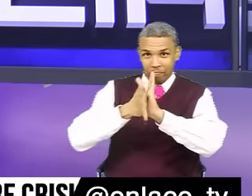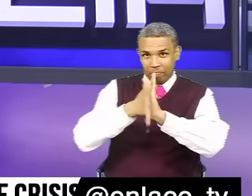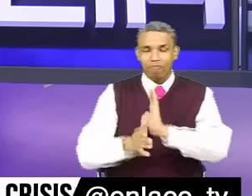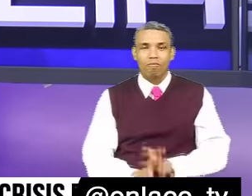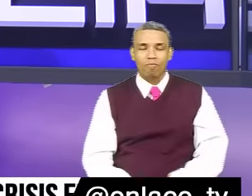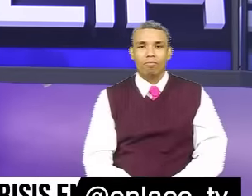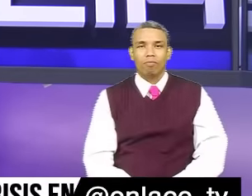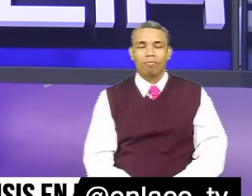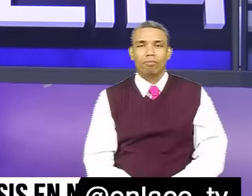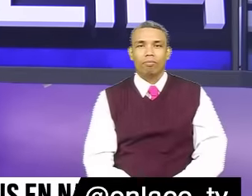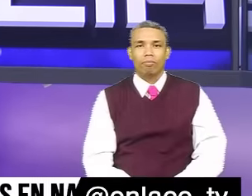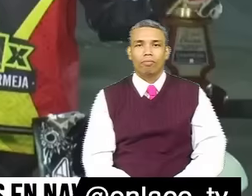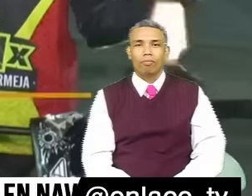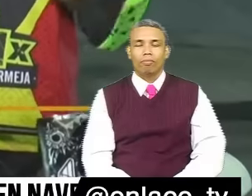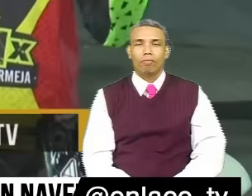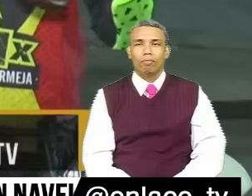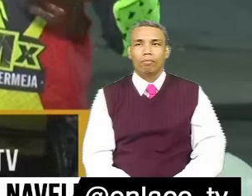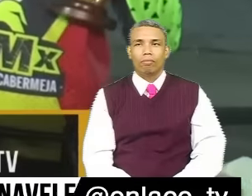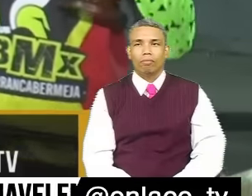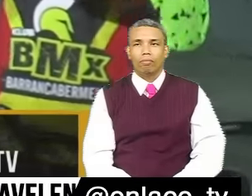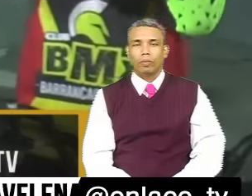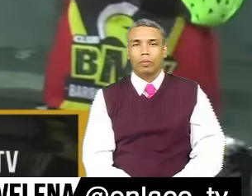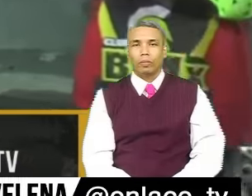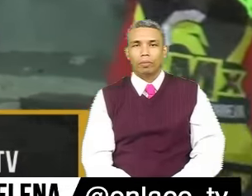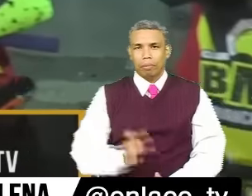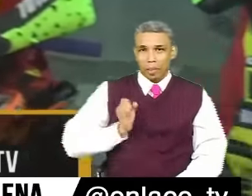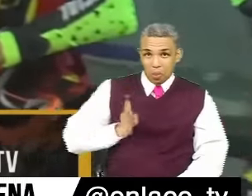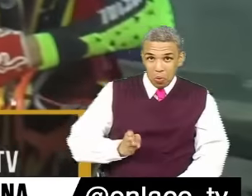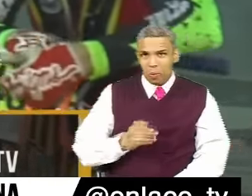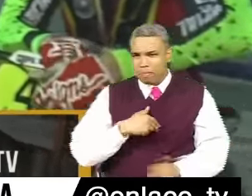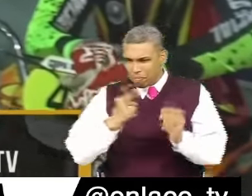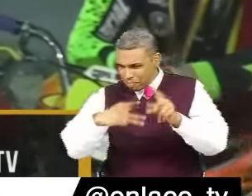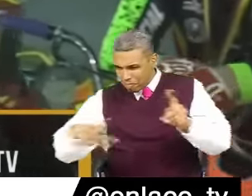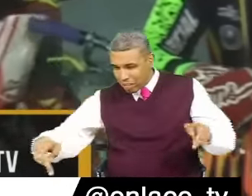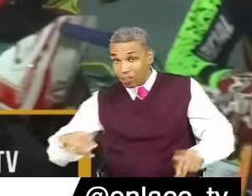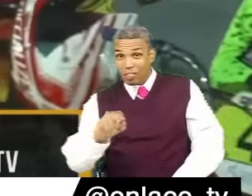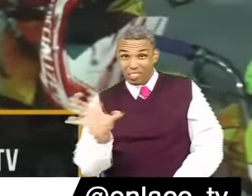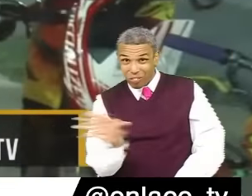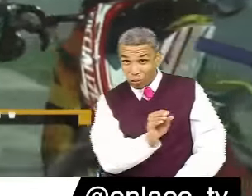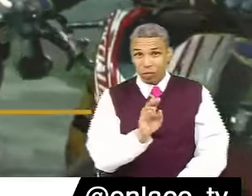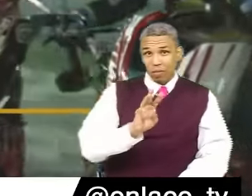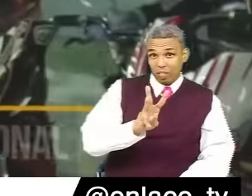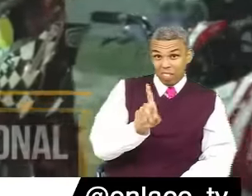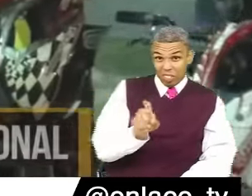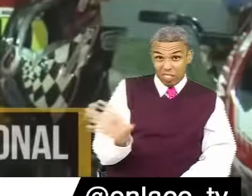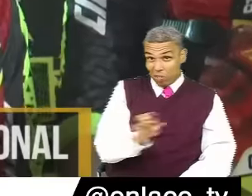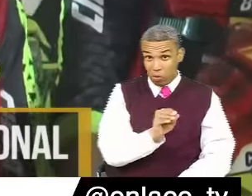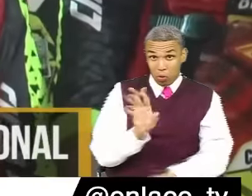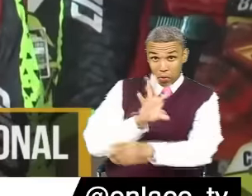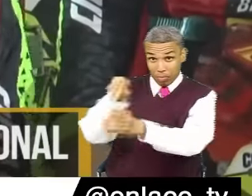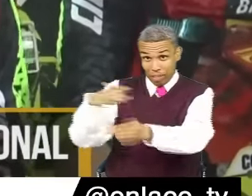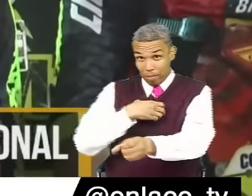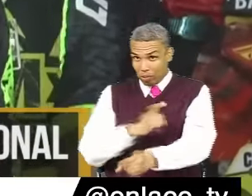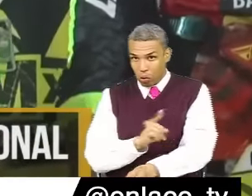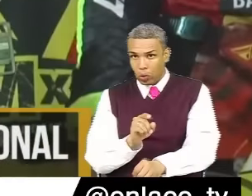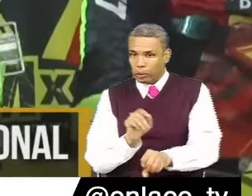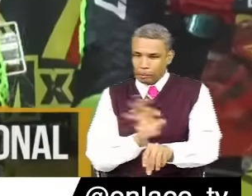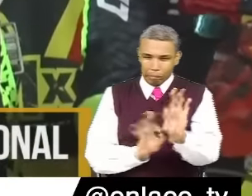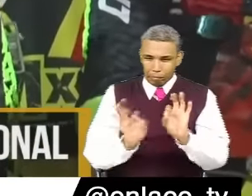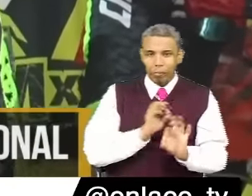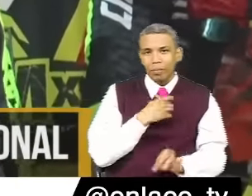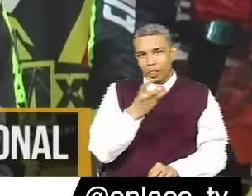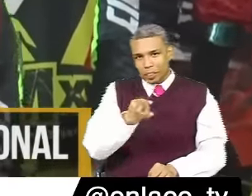Ubaté, Cundinamarca. De 36 integrantes que tiene el club, 18 pilotos participaron y 8 fueron los que alcanzaron los primeros